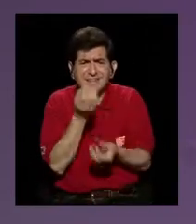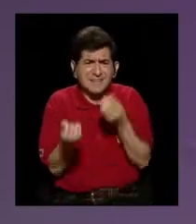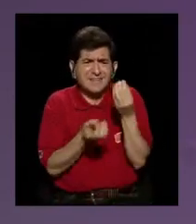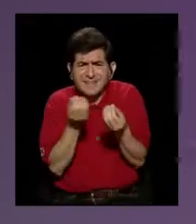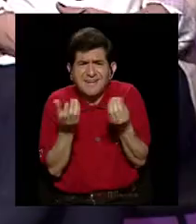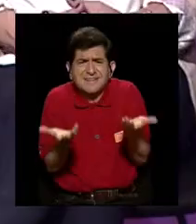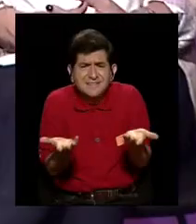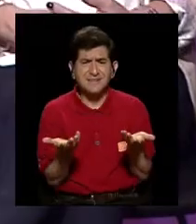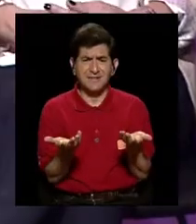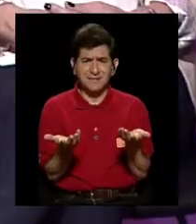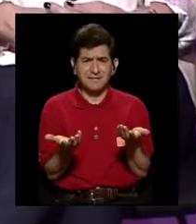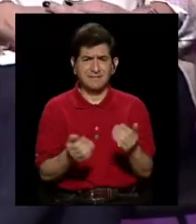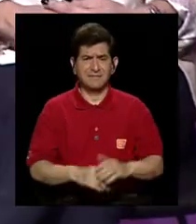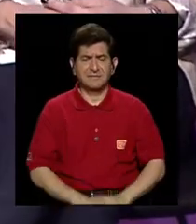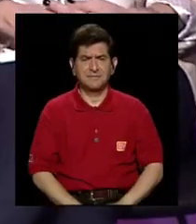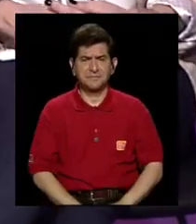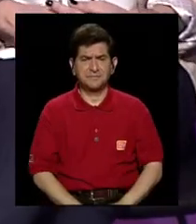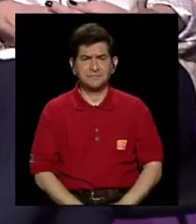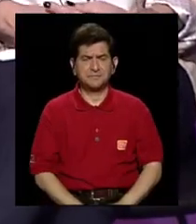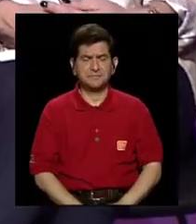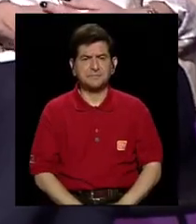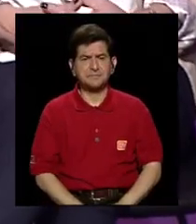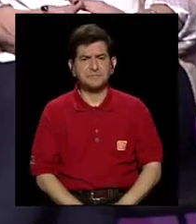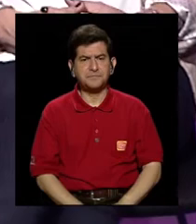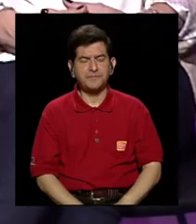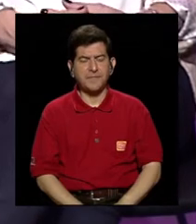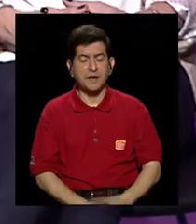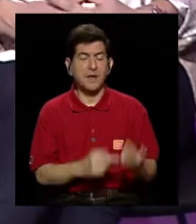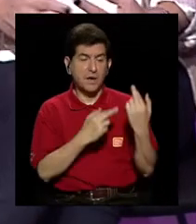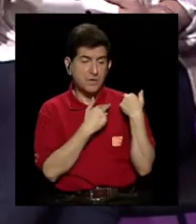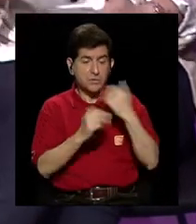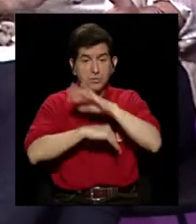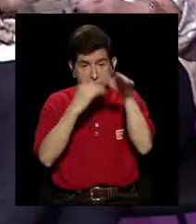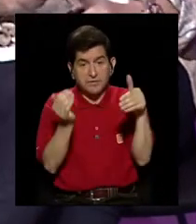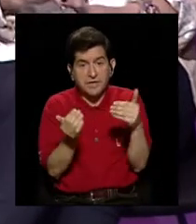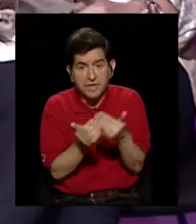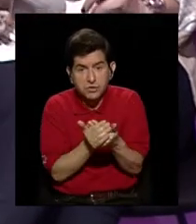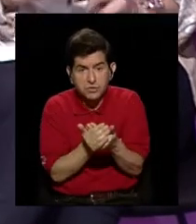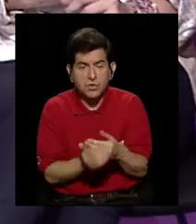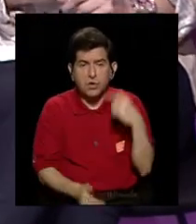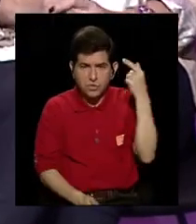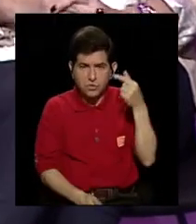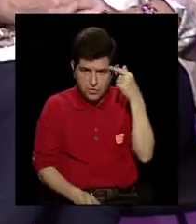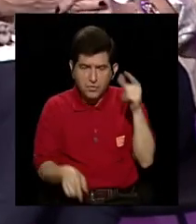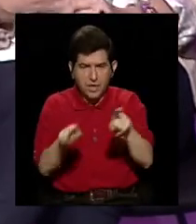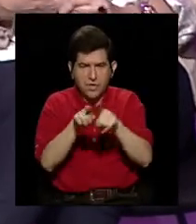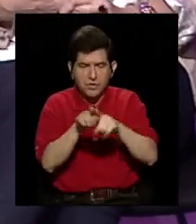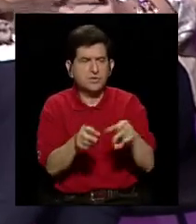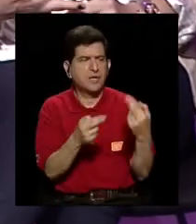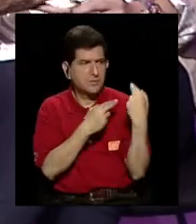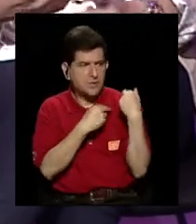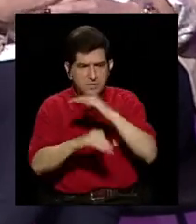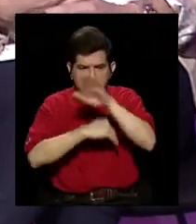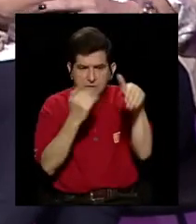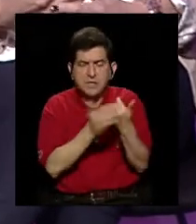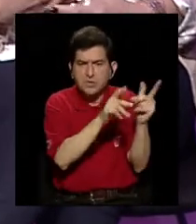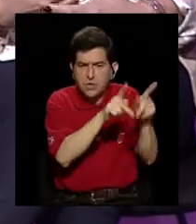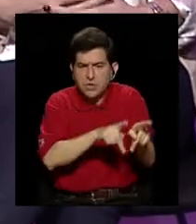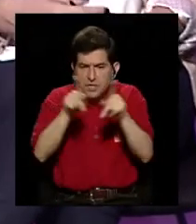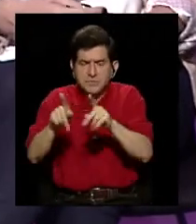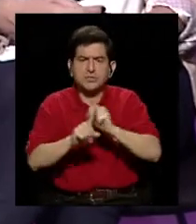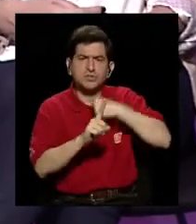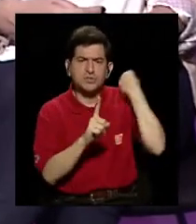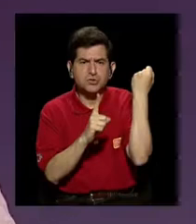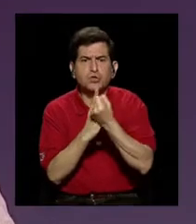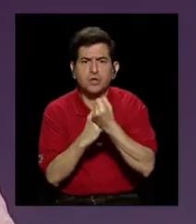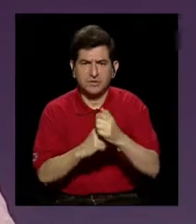hacer? Bueno, es una responsabilidad de todos, es una responsabilidad del Estado, pero también es una responsabilidad de todos y todas como